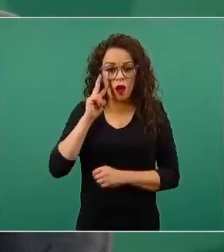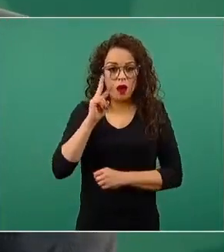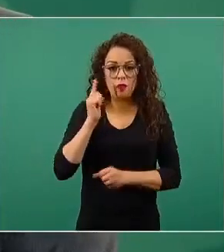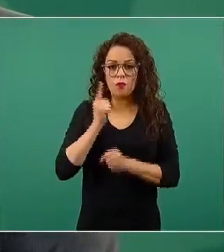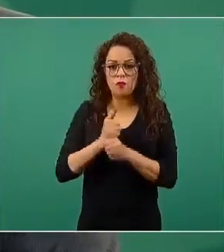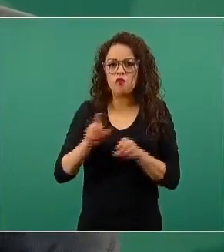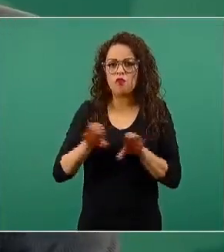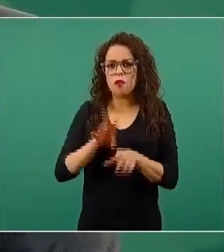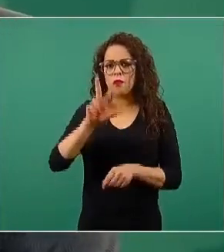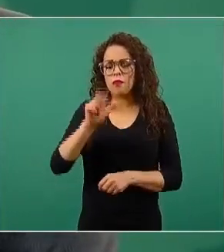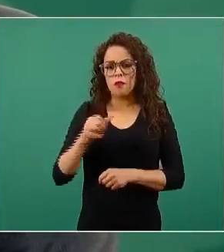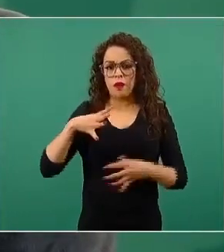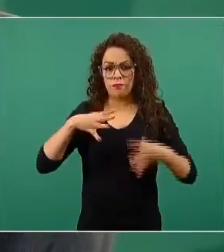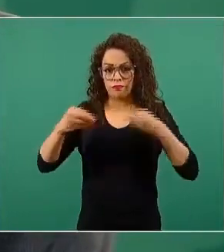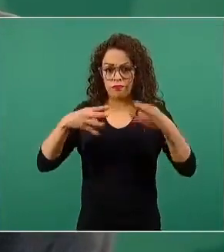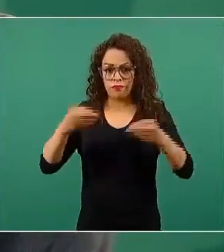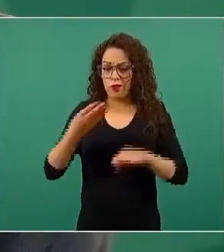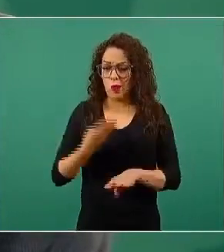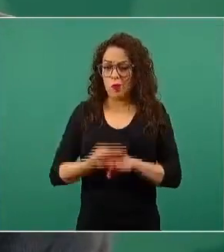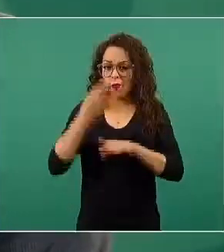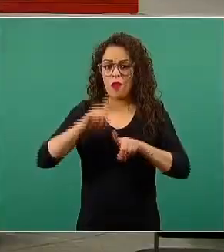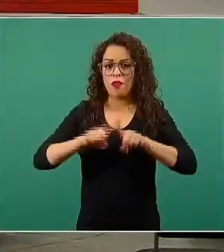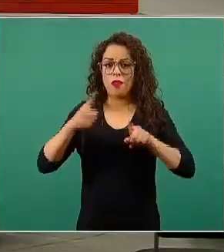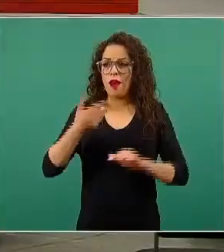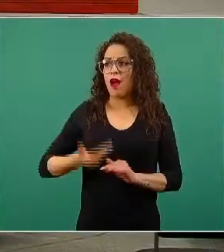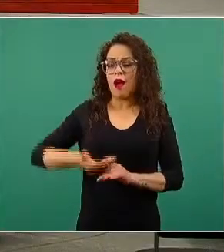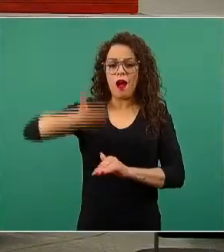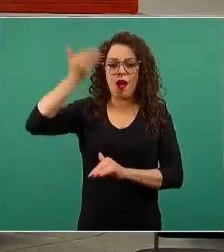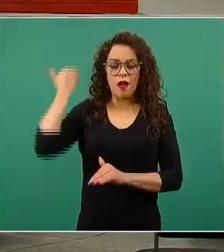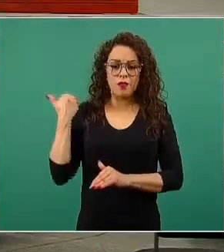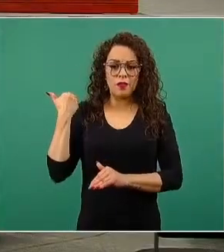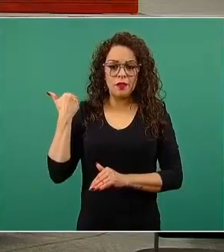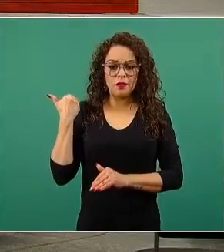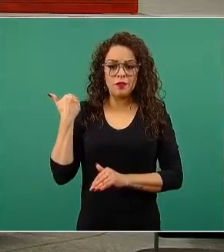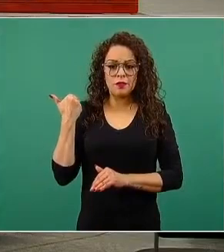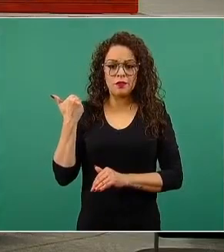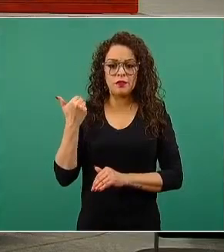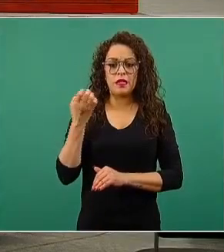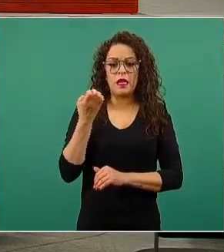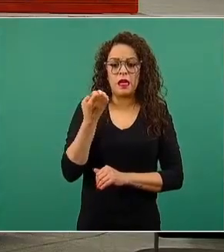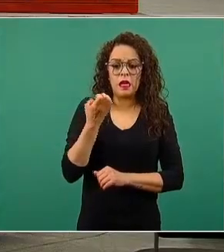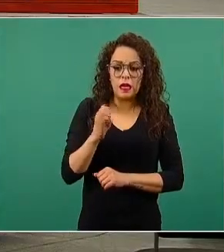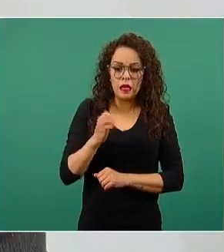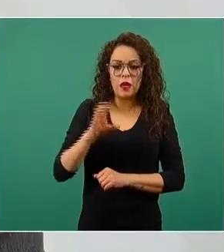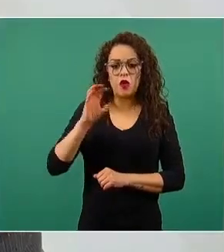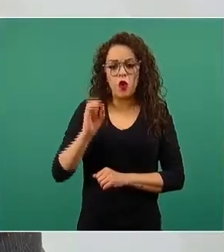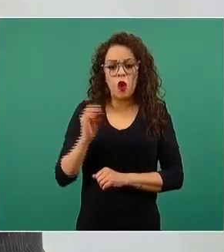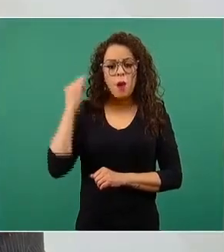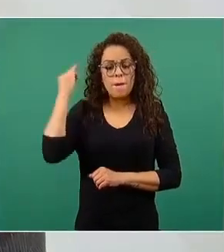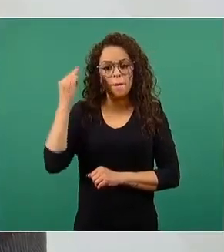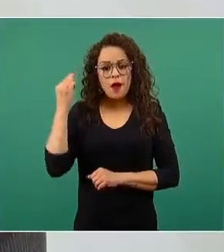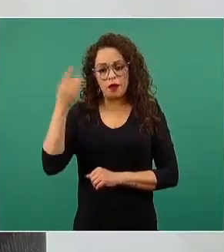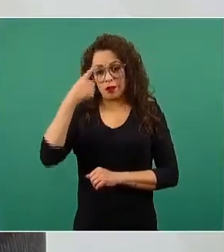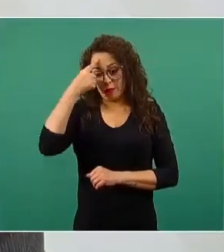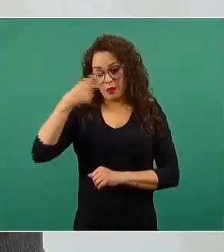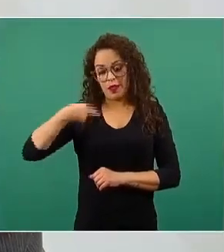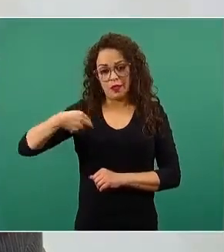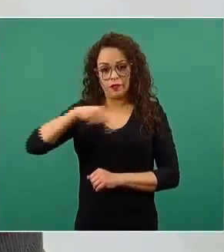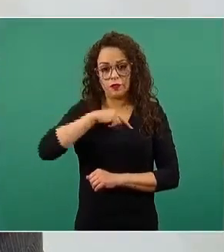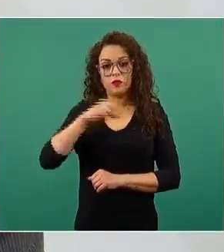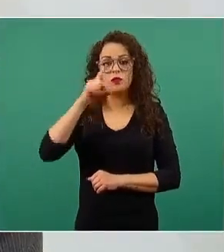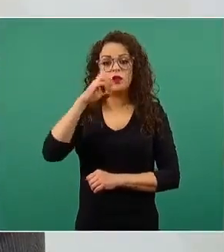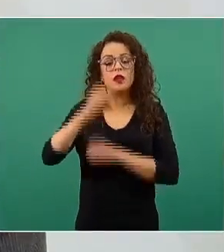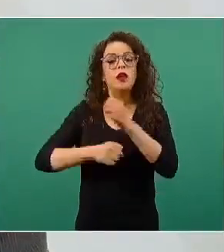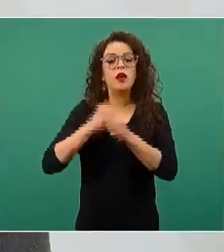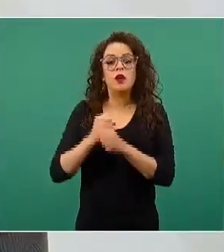día es diferente al que teníamos antes de enero o antes de marzo, para nuestro caso, del